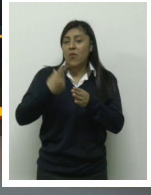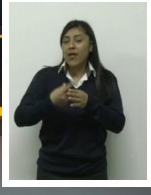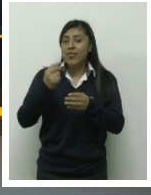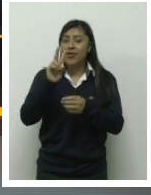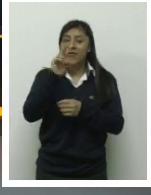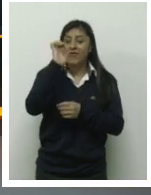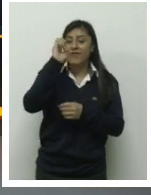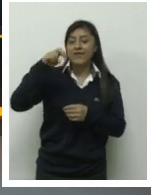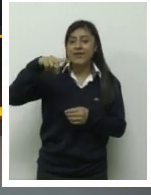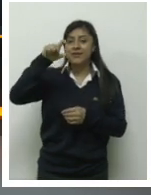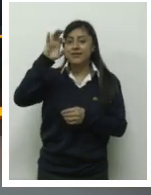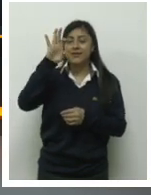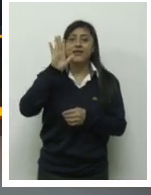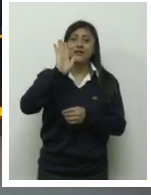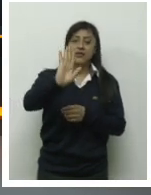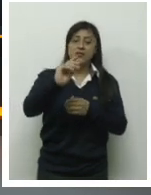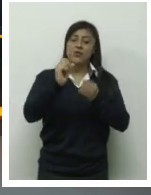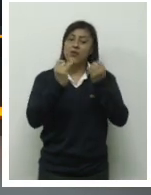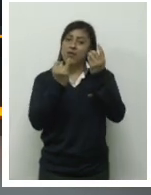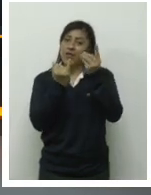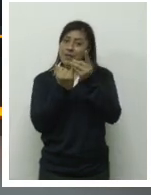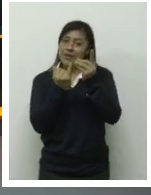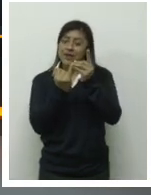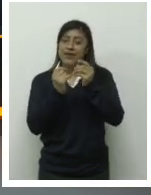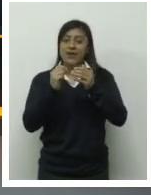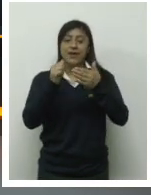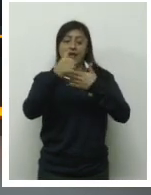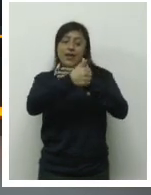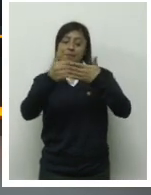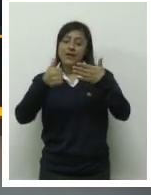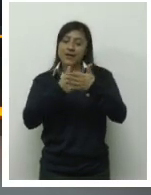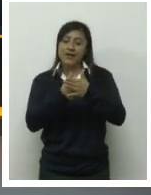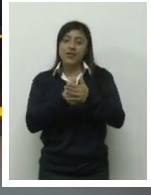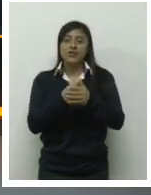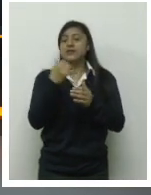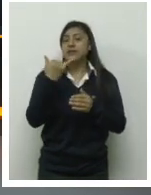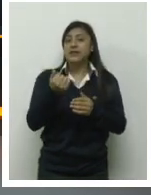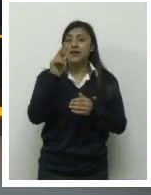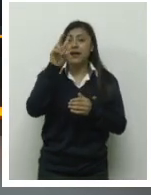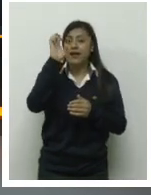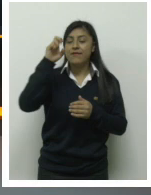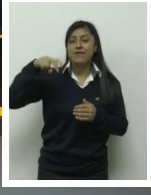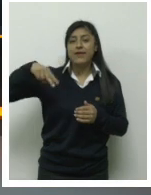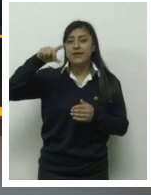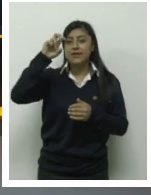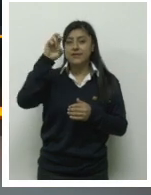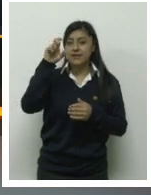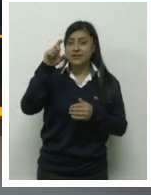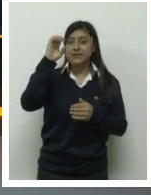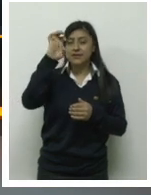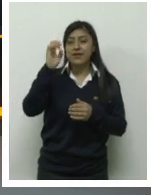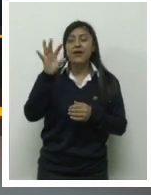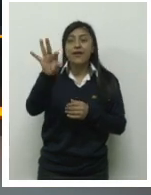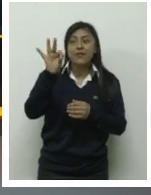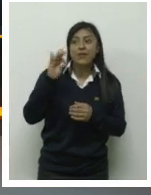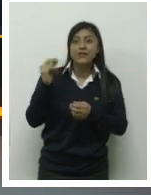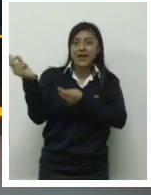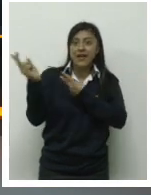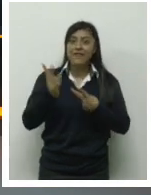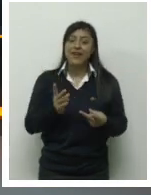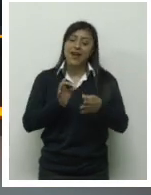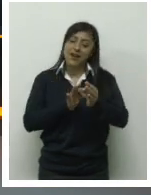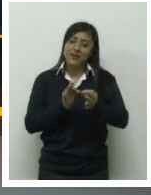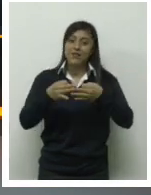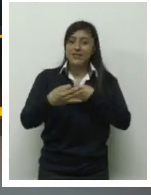Verifique la fecha de vencimiento de su DPI en la parte de atrás y si caduca, acérquese a renovarlo anticipadamente a una de nuestras